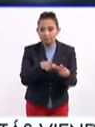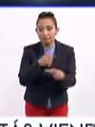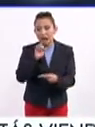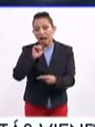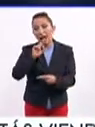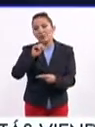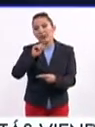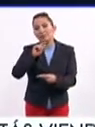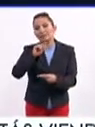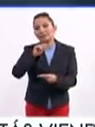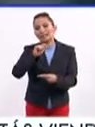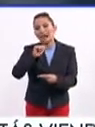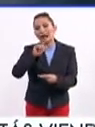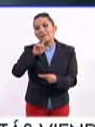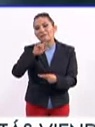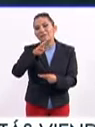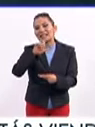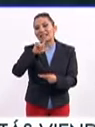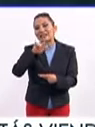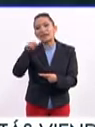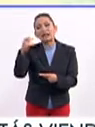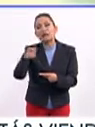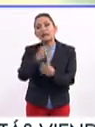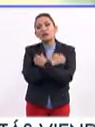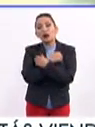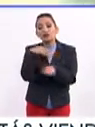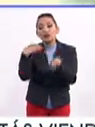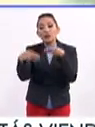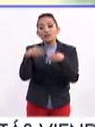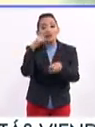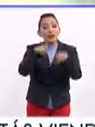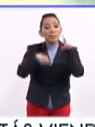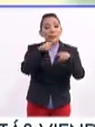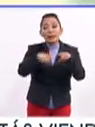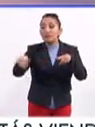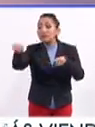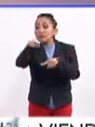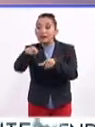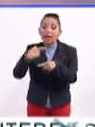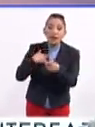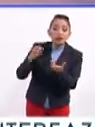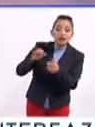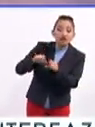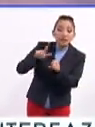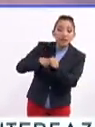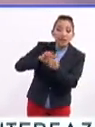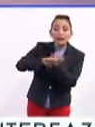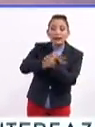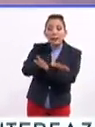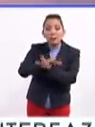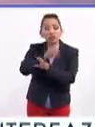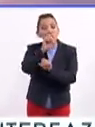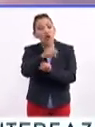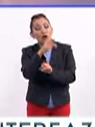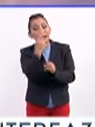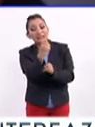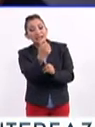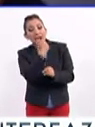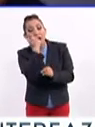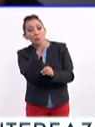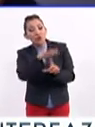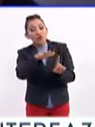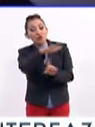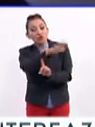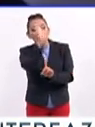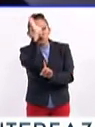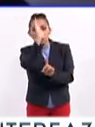adaptabilidad, que expresa que la educación debe ser flexible para adaptarse a sociedades en transformación y a las necesidades de estudiantes en